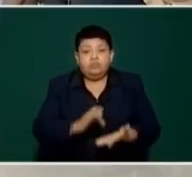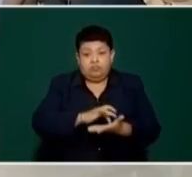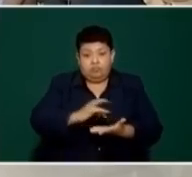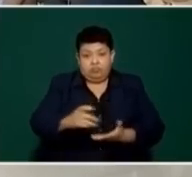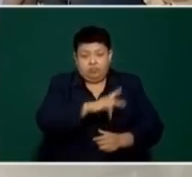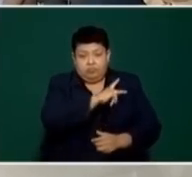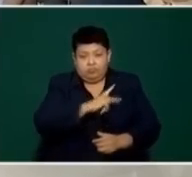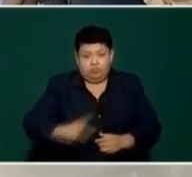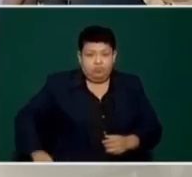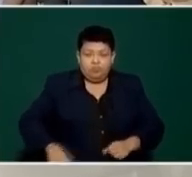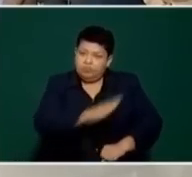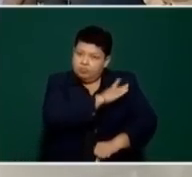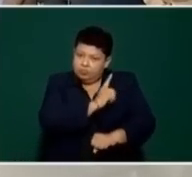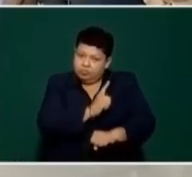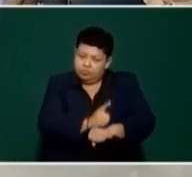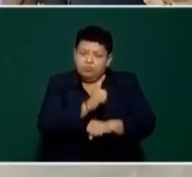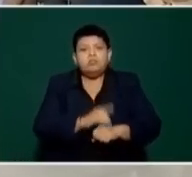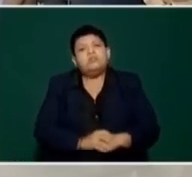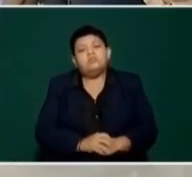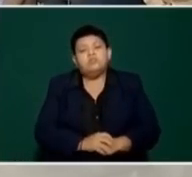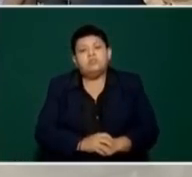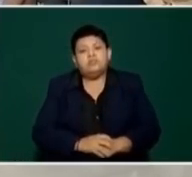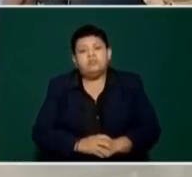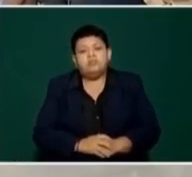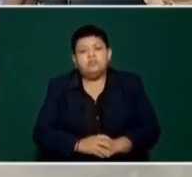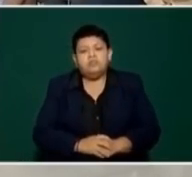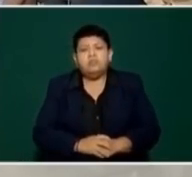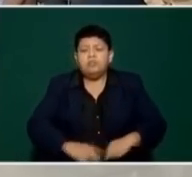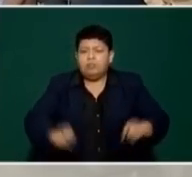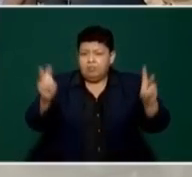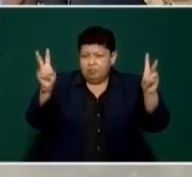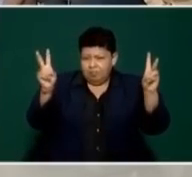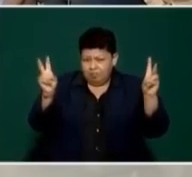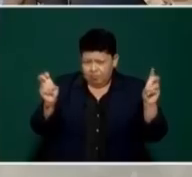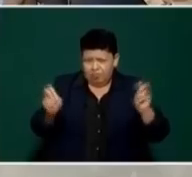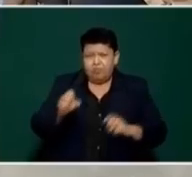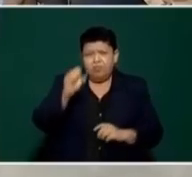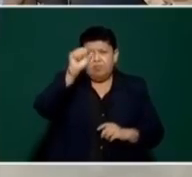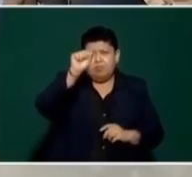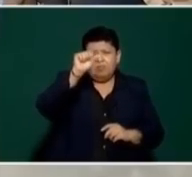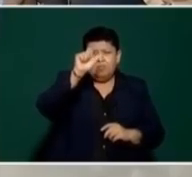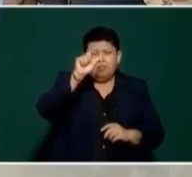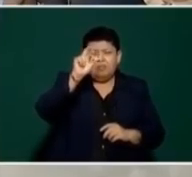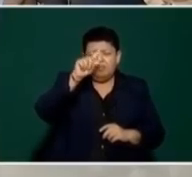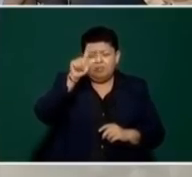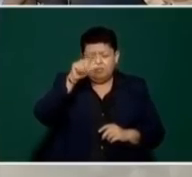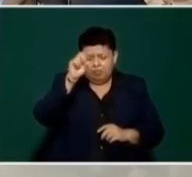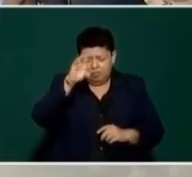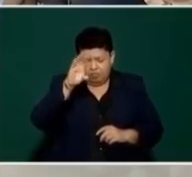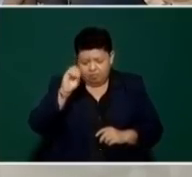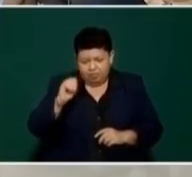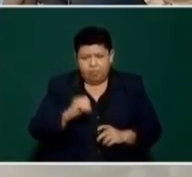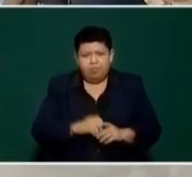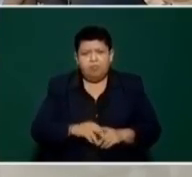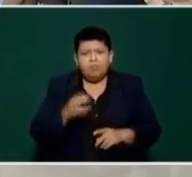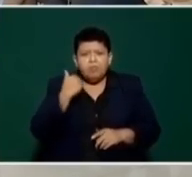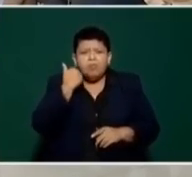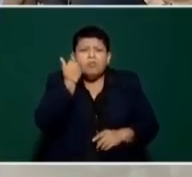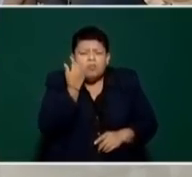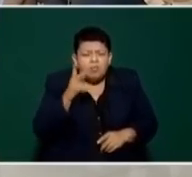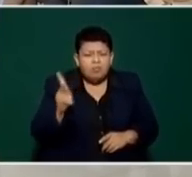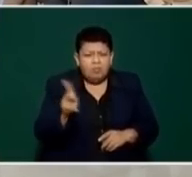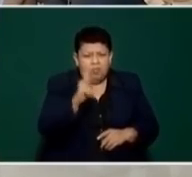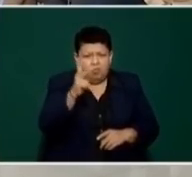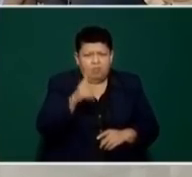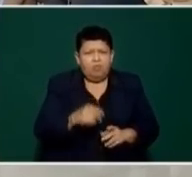Gracias, presidente. Buenos días. En este tema del sargazo, yo quisiera hacerle una pregunta a usted y una